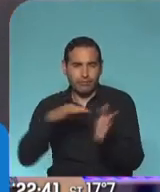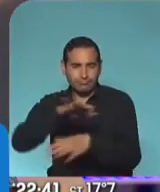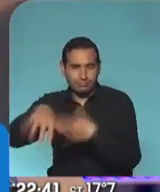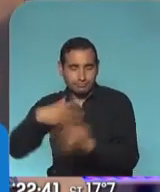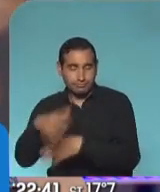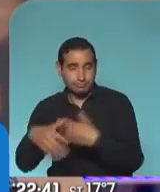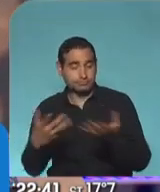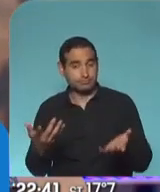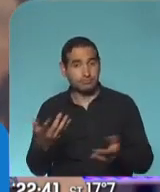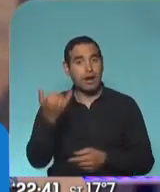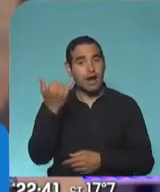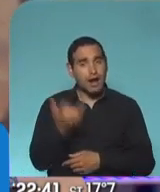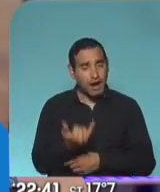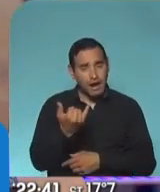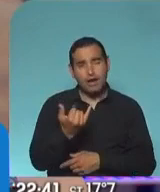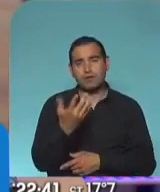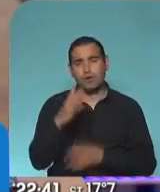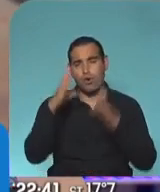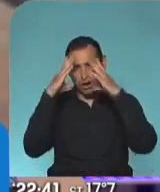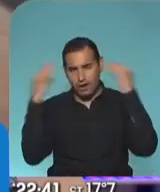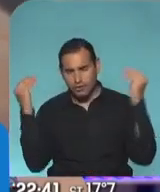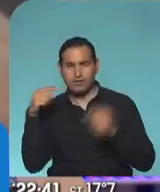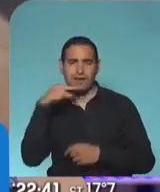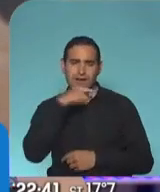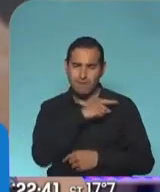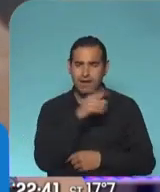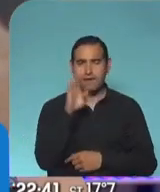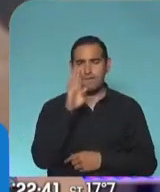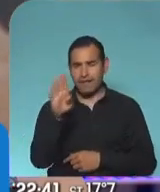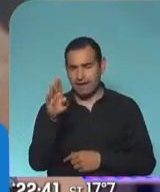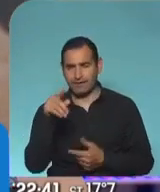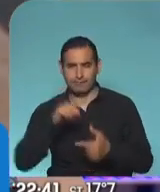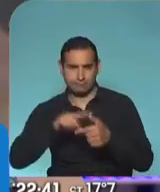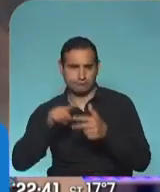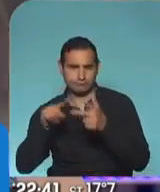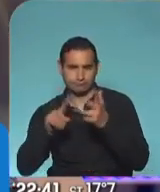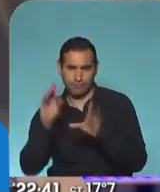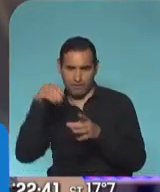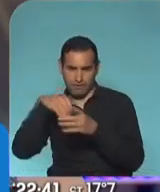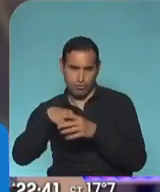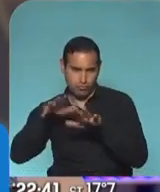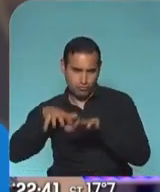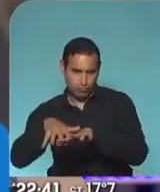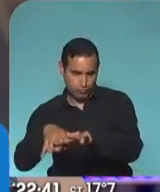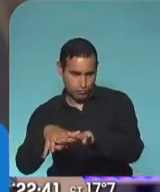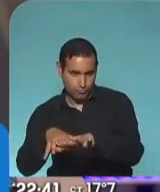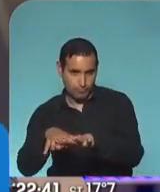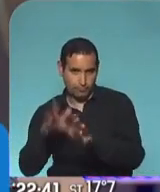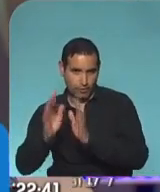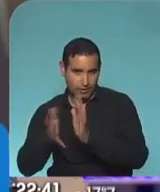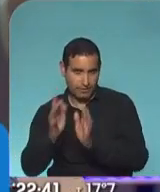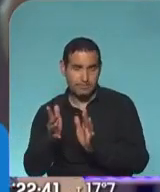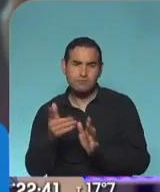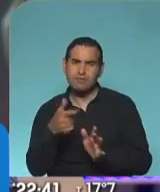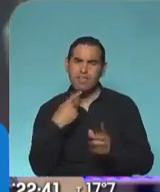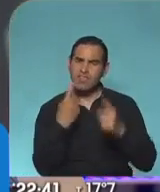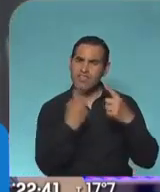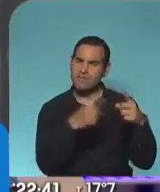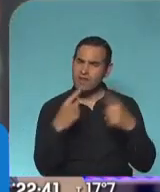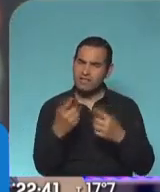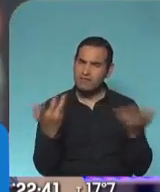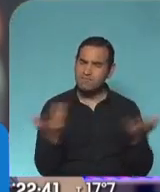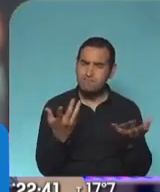disturbios. Había, entre otros, holandeses, alemanes, belgas, según nos contaron esta misma tarde. ¿Qué diferencia hay